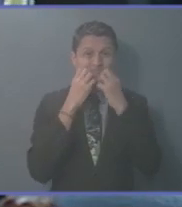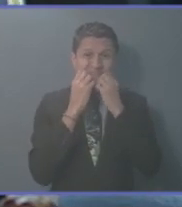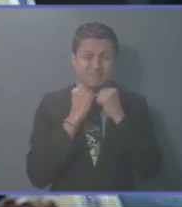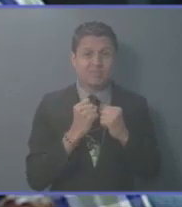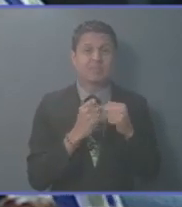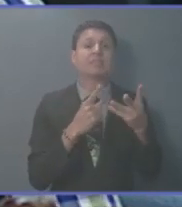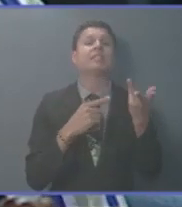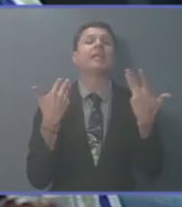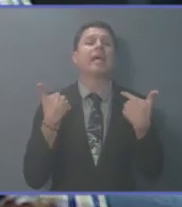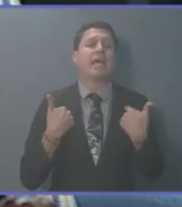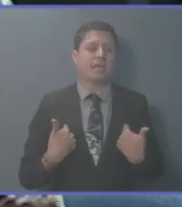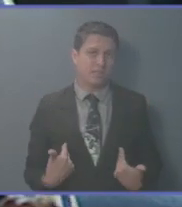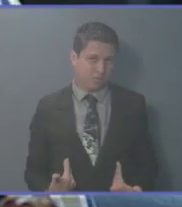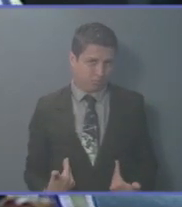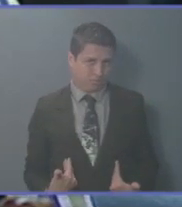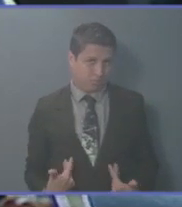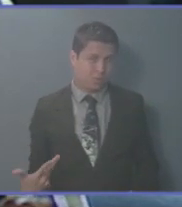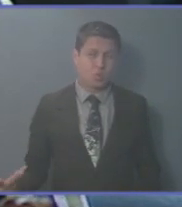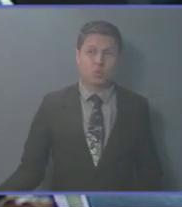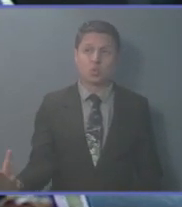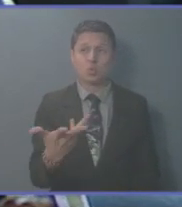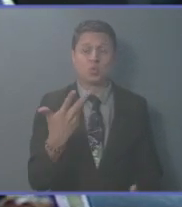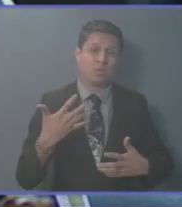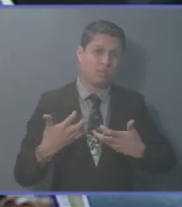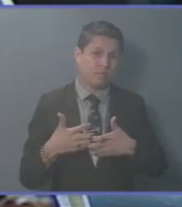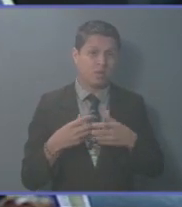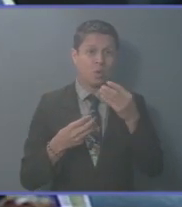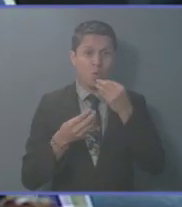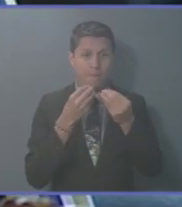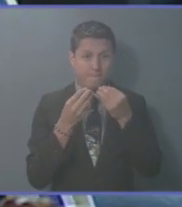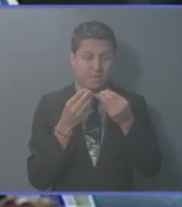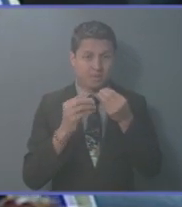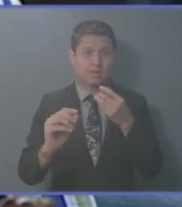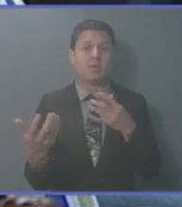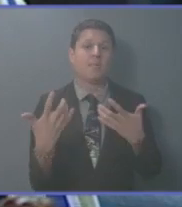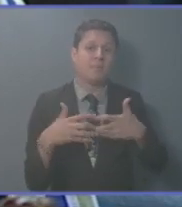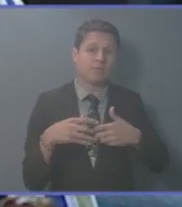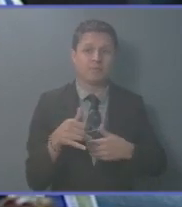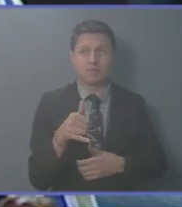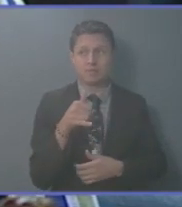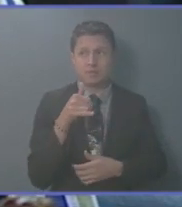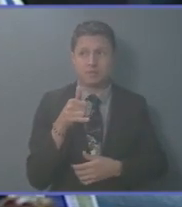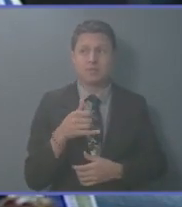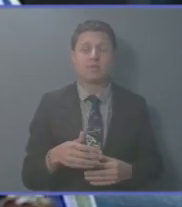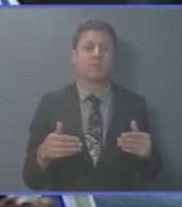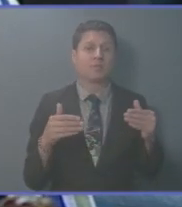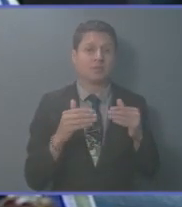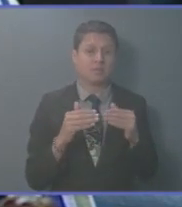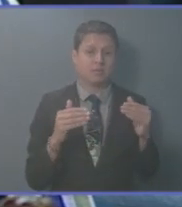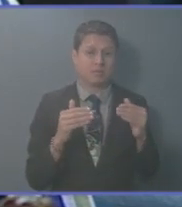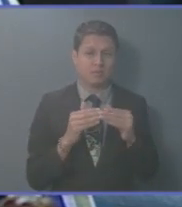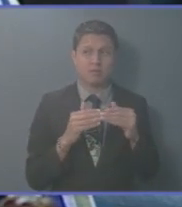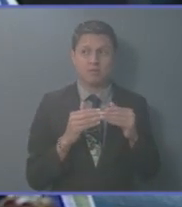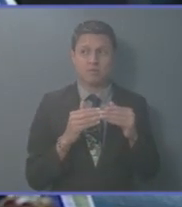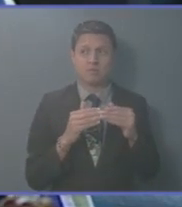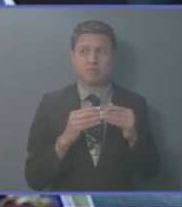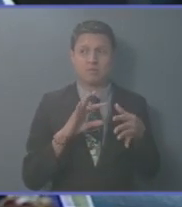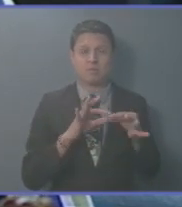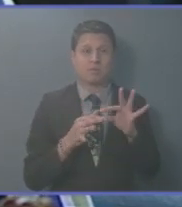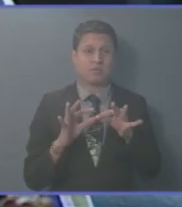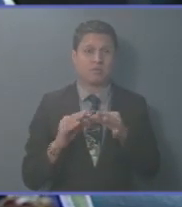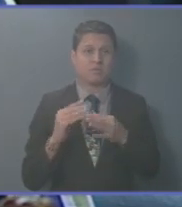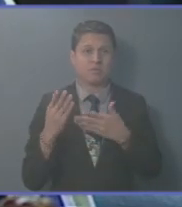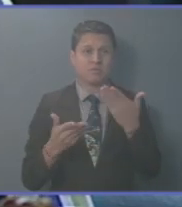tanto, todas las empresas de alimentos y bebidas, incluyendo su cadena de producción,